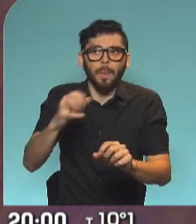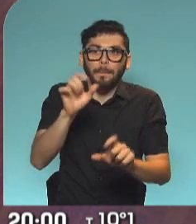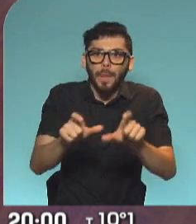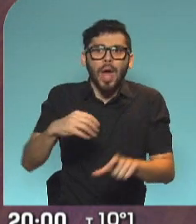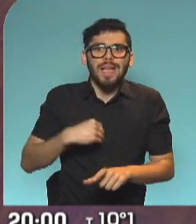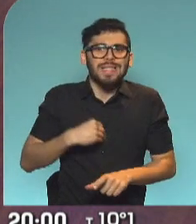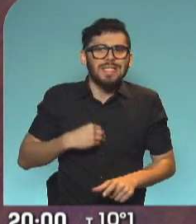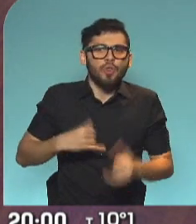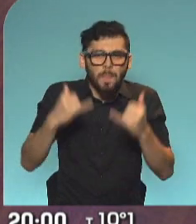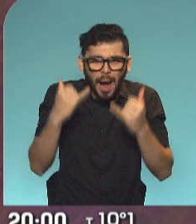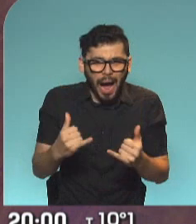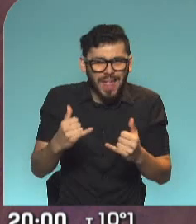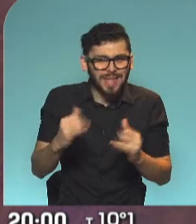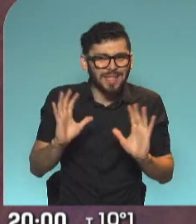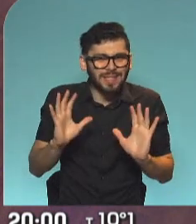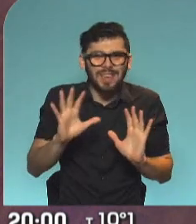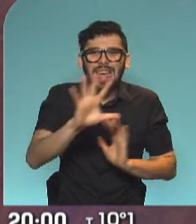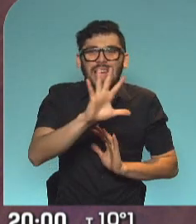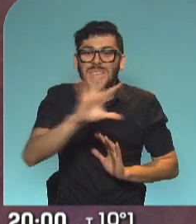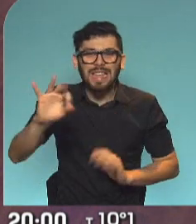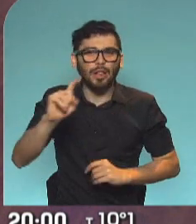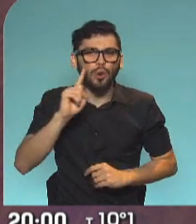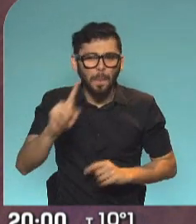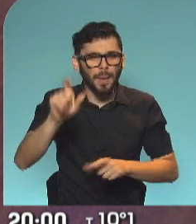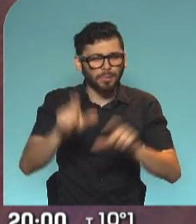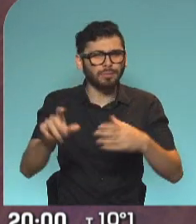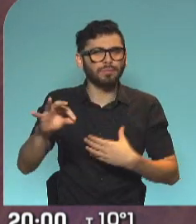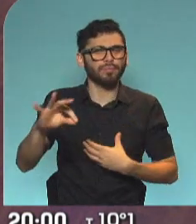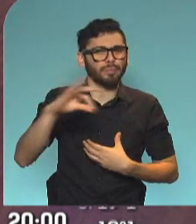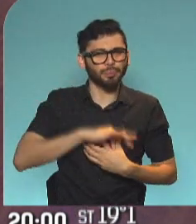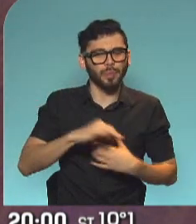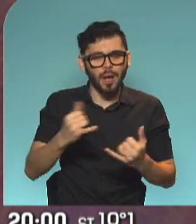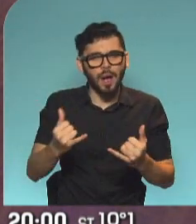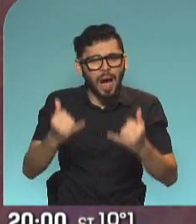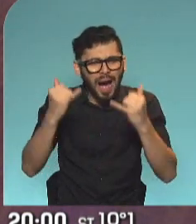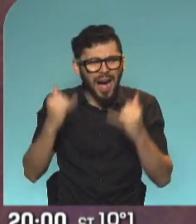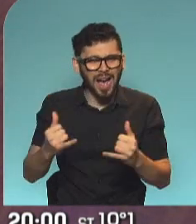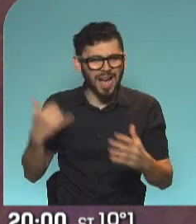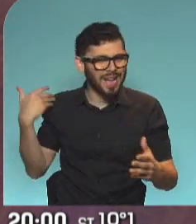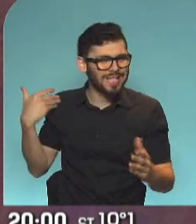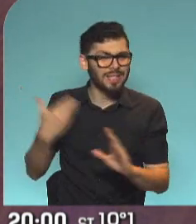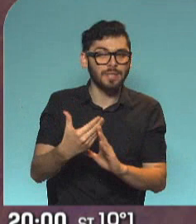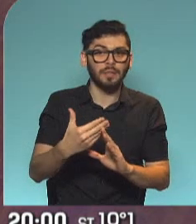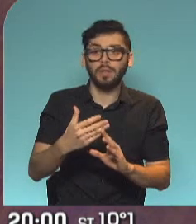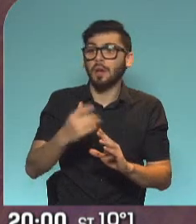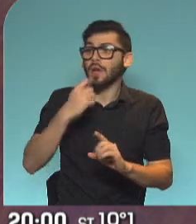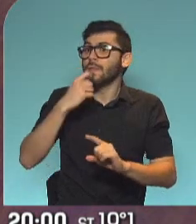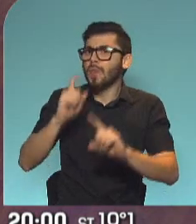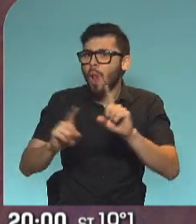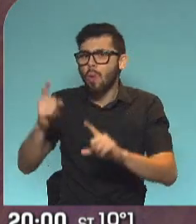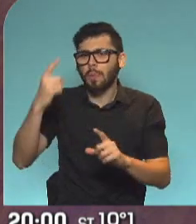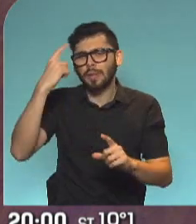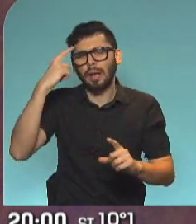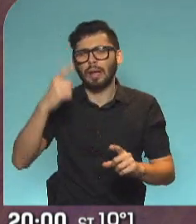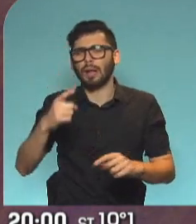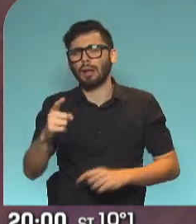sintomáticos. 500.000 contagios como para terminar de descreer, si alguno todavía descree, de